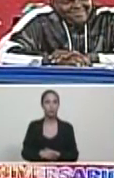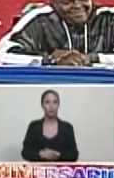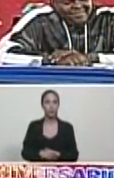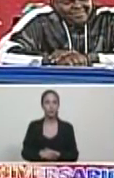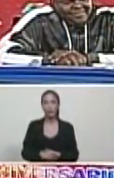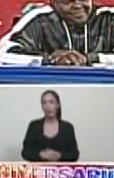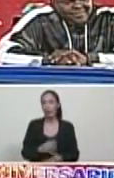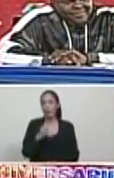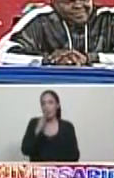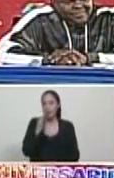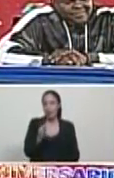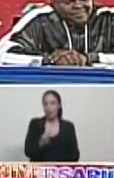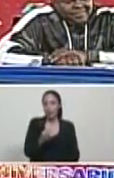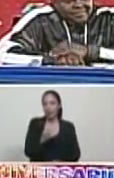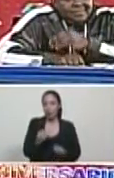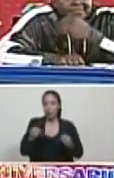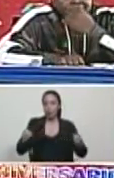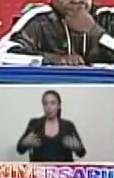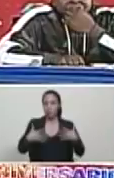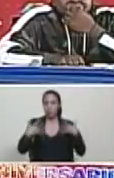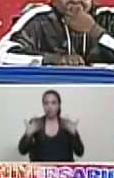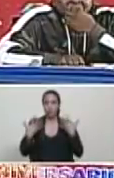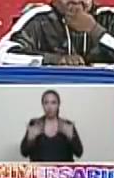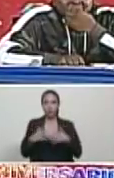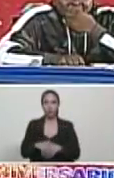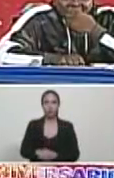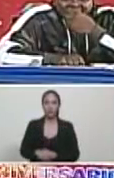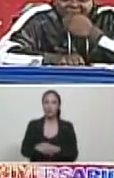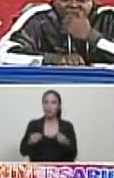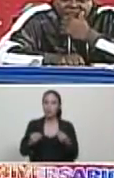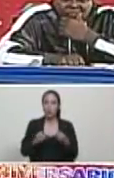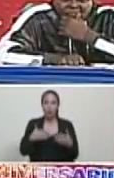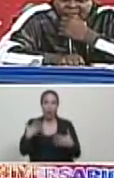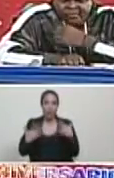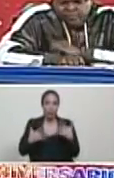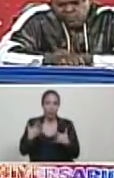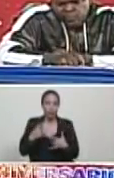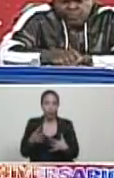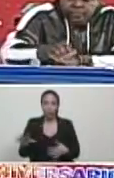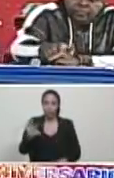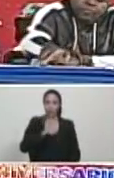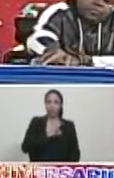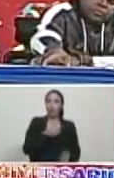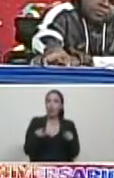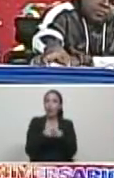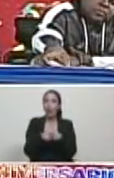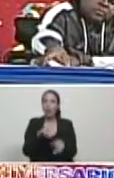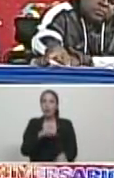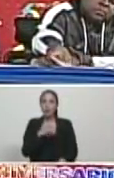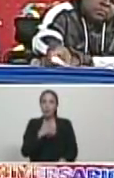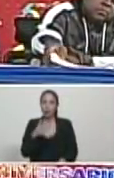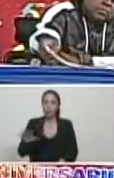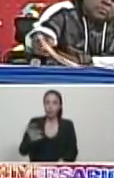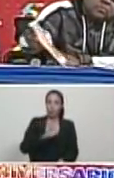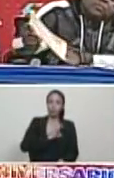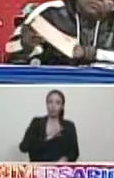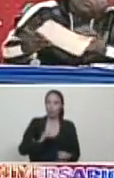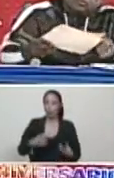Verdaderamente llega a transmitir todo lo que ya está sintiendo, de una manera